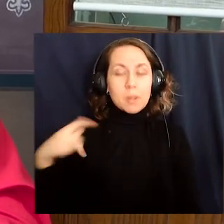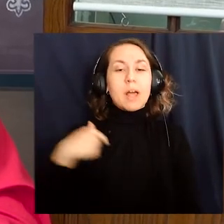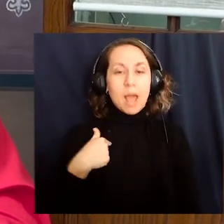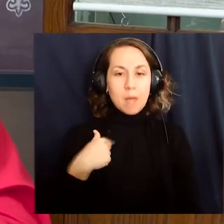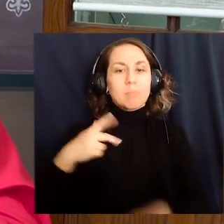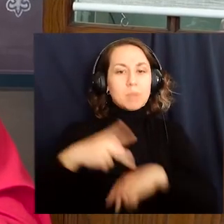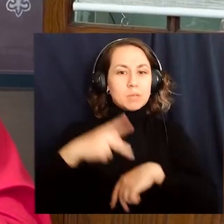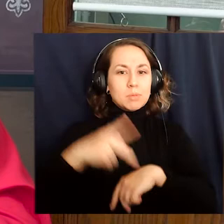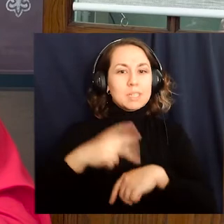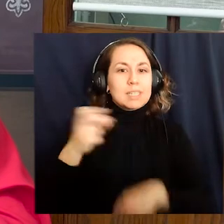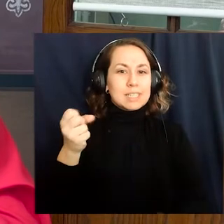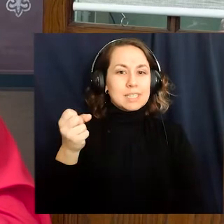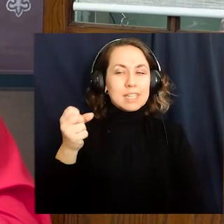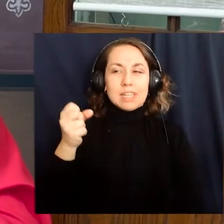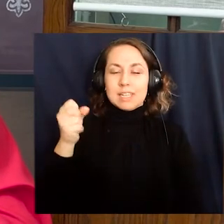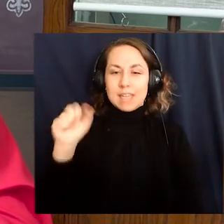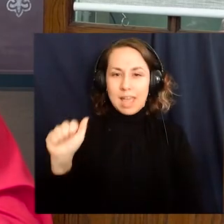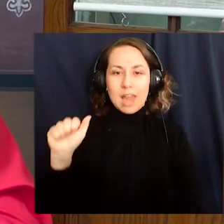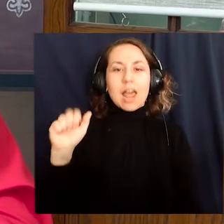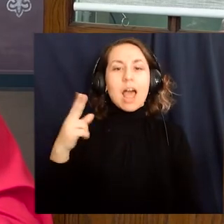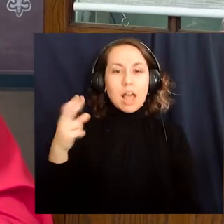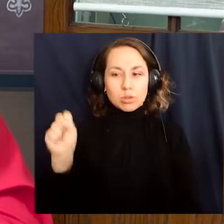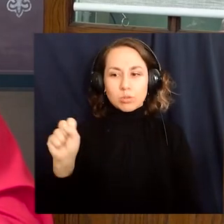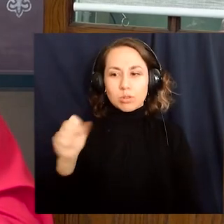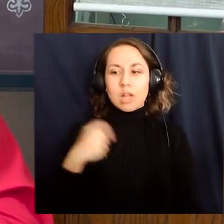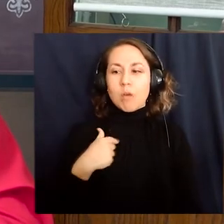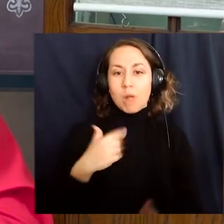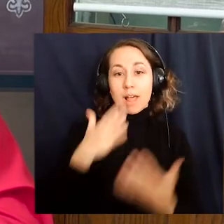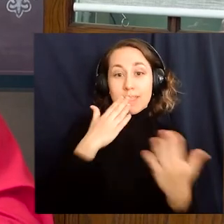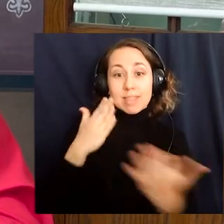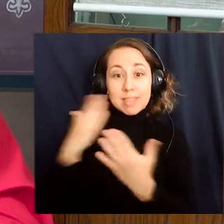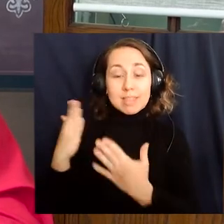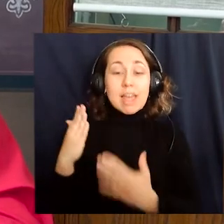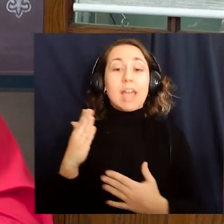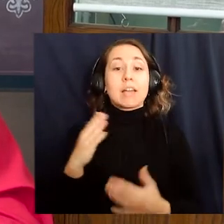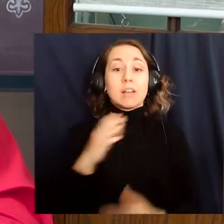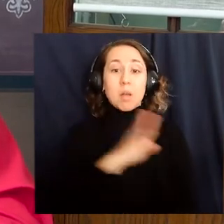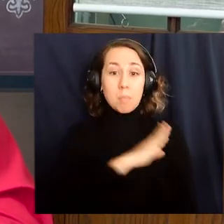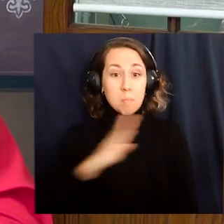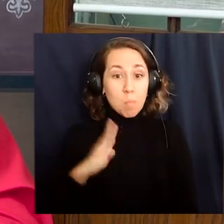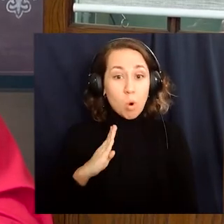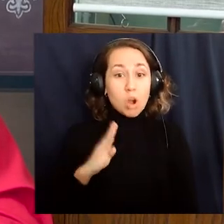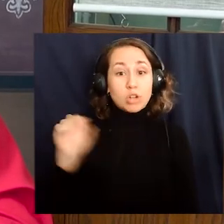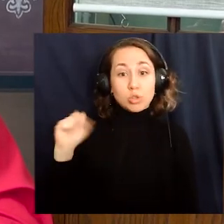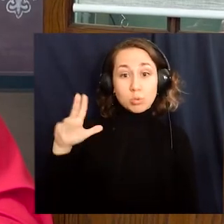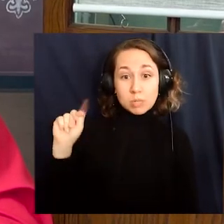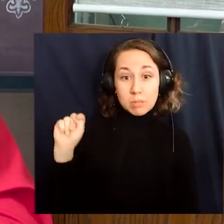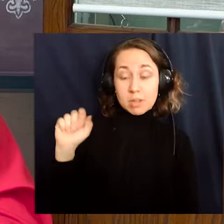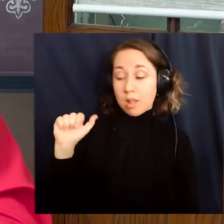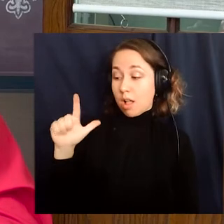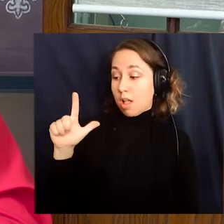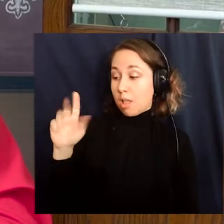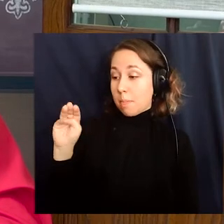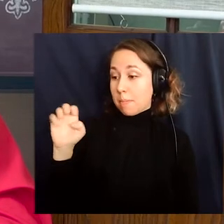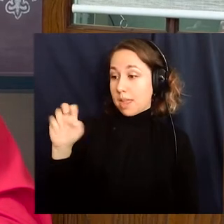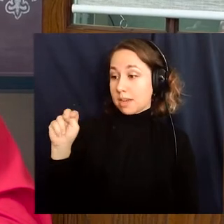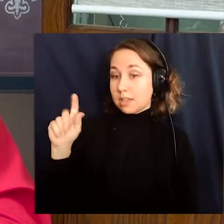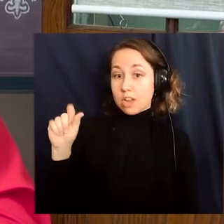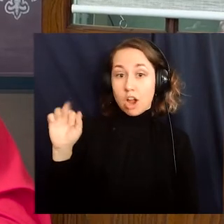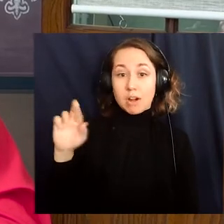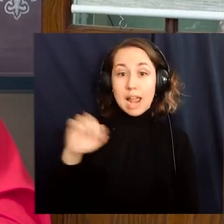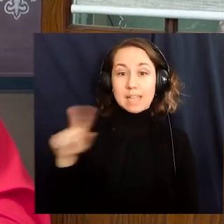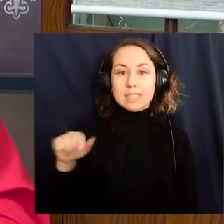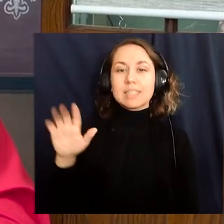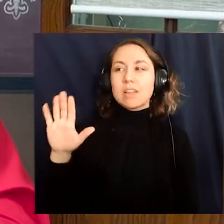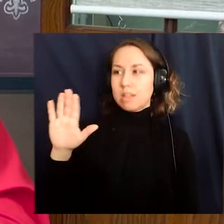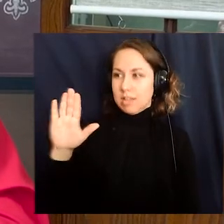de la Preparatoria de Santa Ana. Quiero agradecer a la mesa directiva, superintendente Almendares, y a todos los miembros de su gabinete,